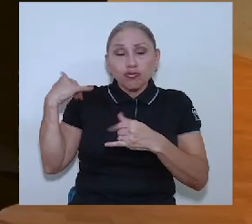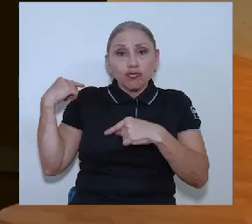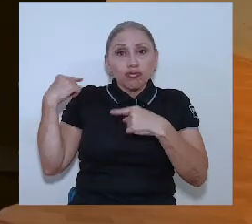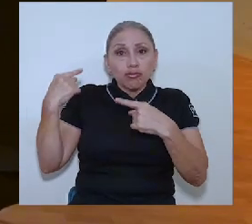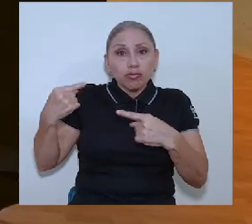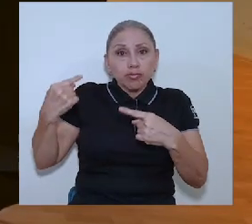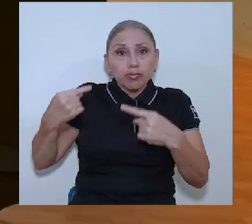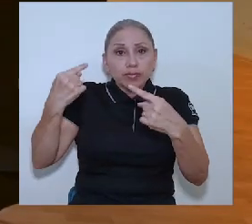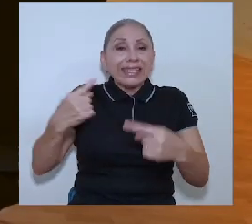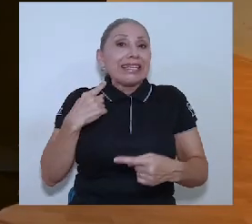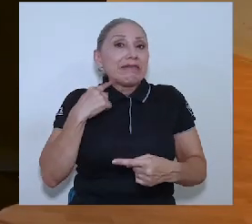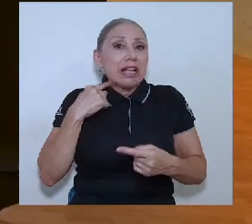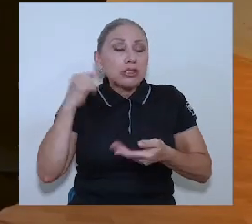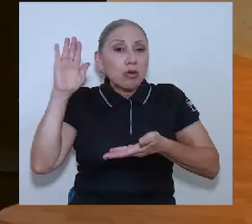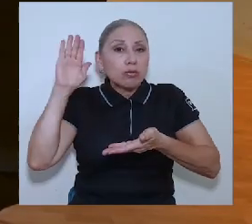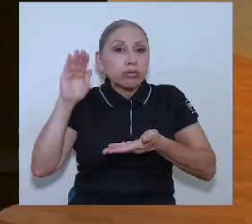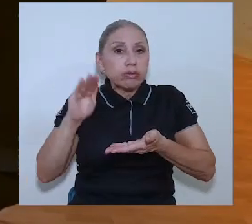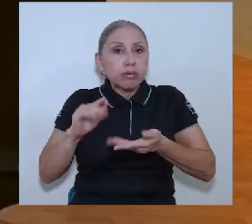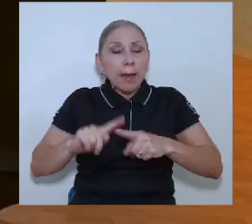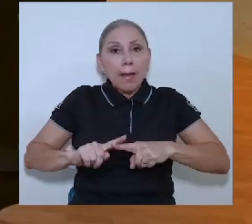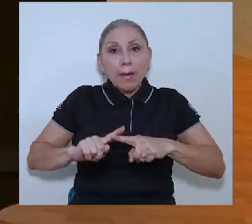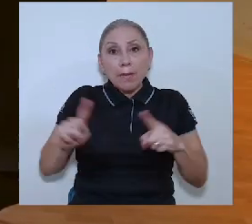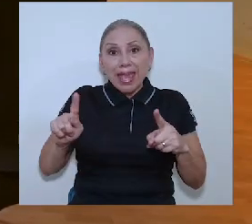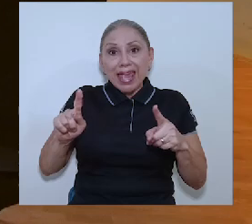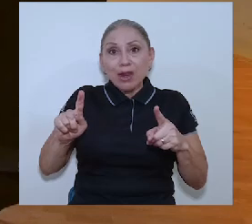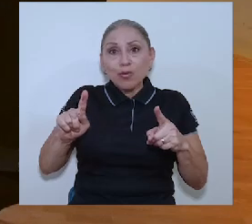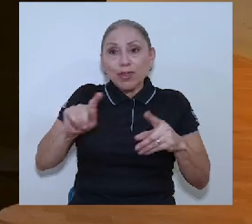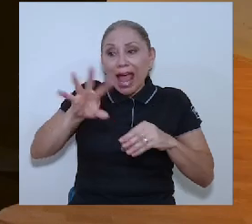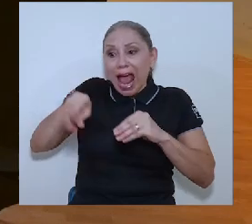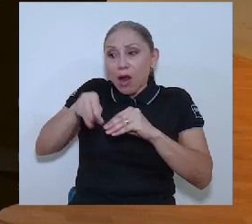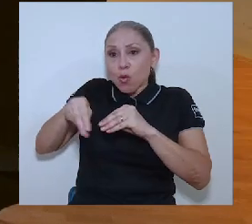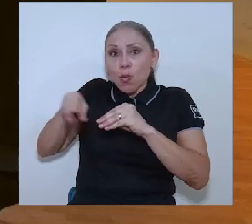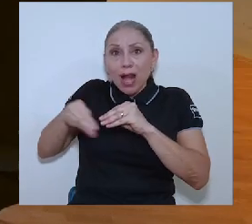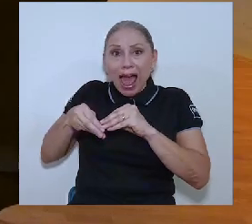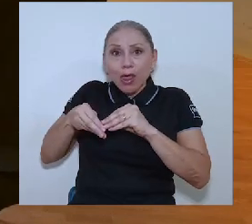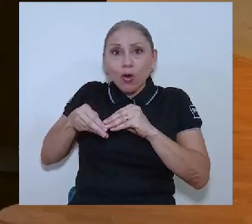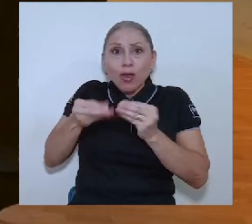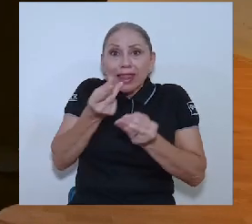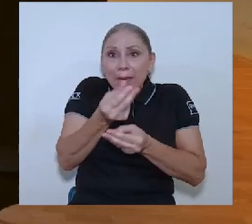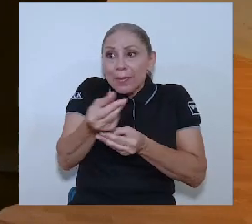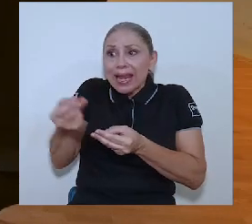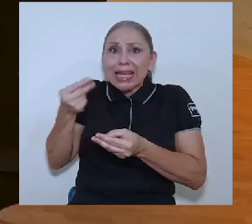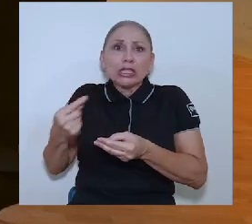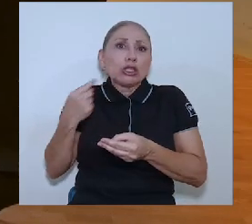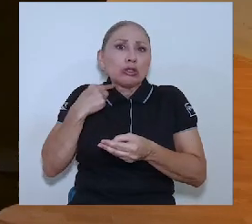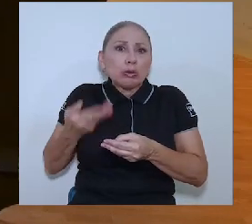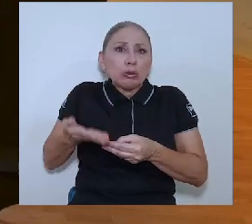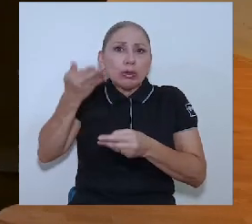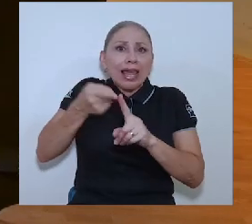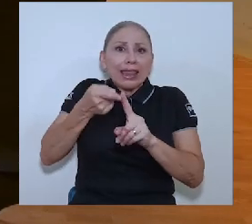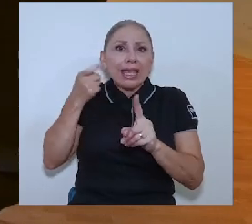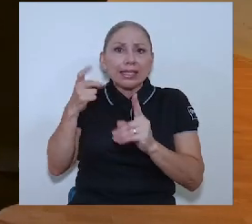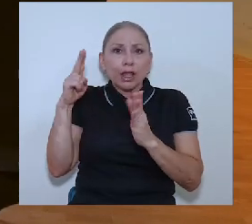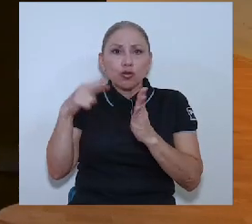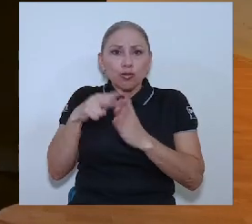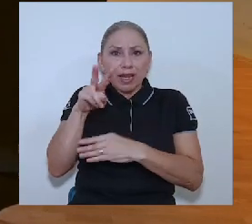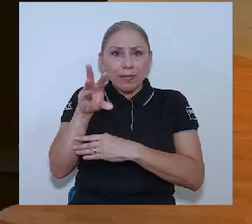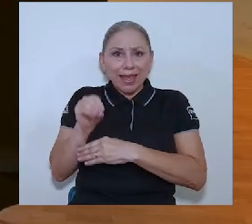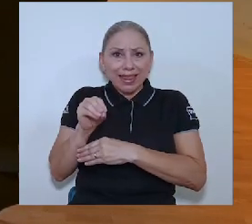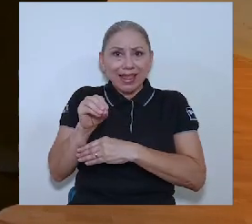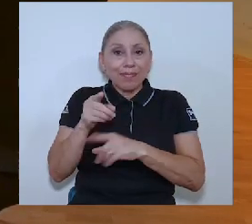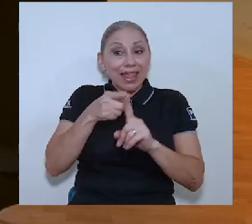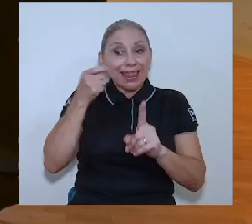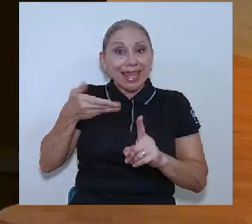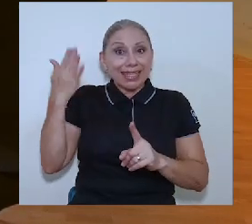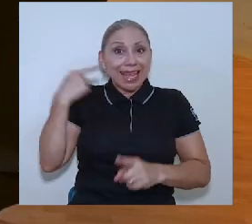estado disminuyendo, pero el acumulado de incremento de precios desde el 2020, o sea, desde que